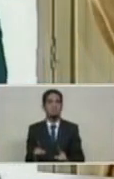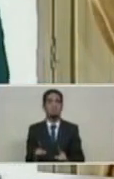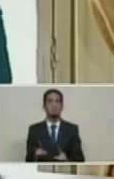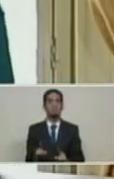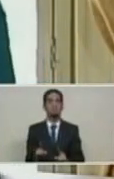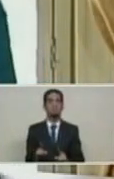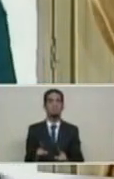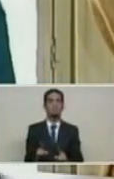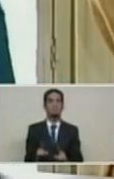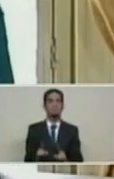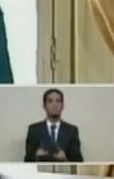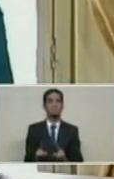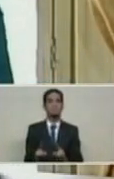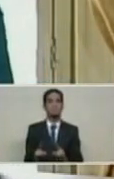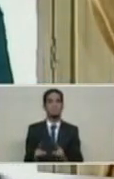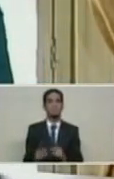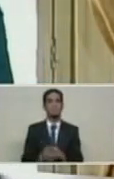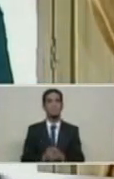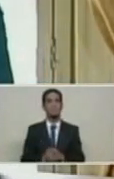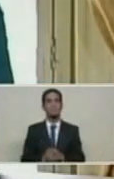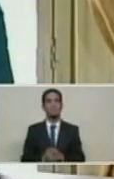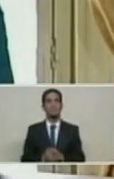Se está incorporando